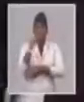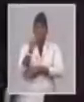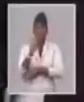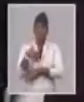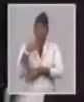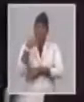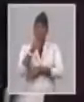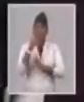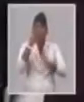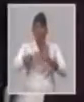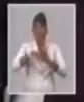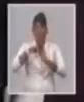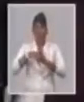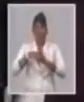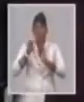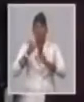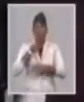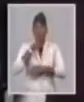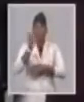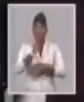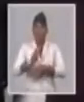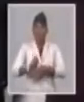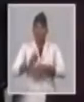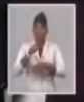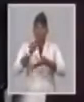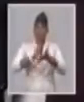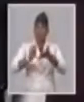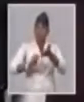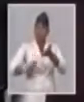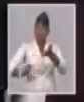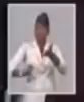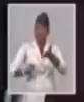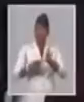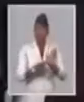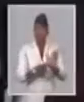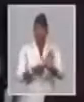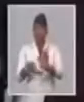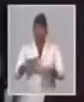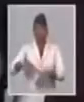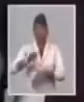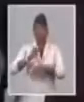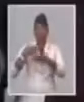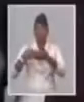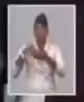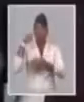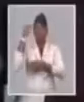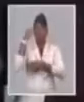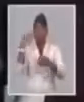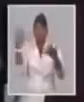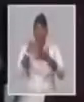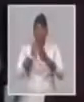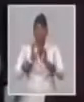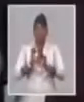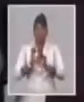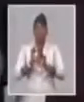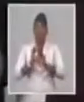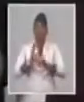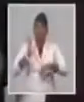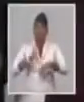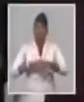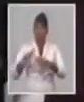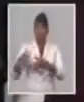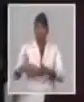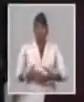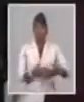Sorprende porque son los cerebros de estas plataformas los que hablan hasta por los codos de la capacidad destructiva de estas empresas, pero no porque no tuviéramos